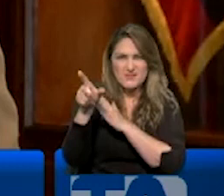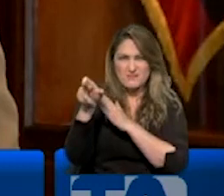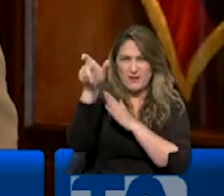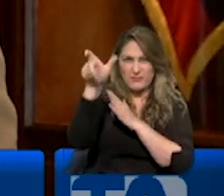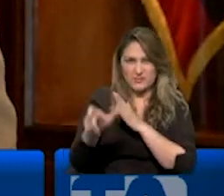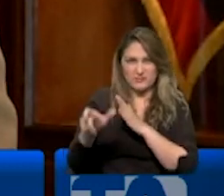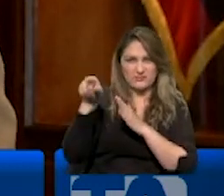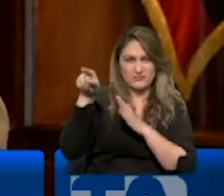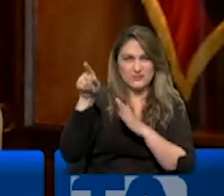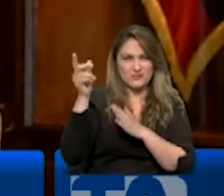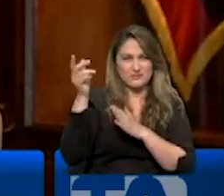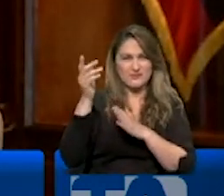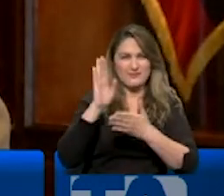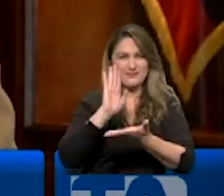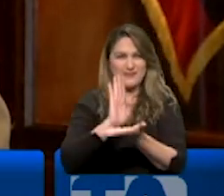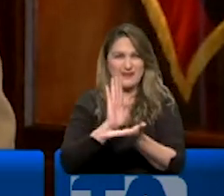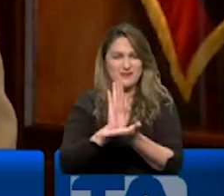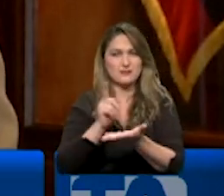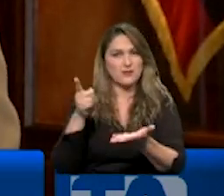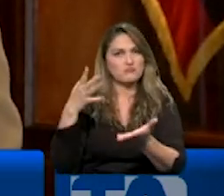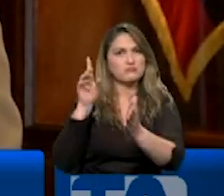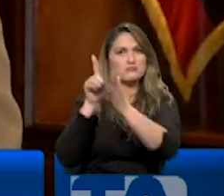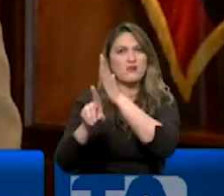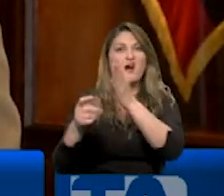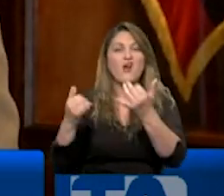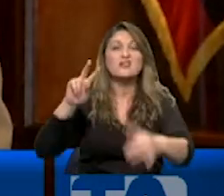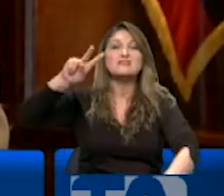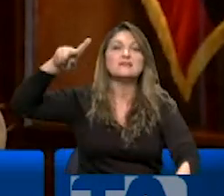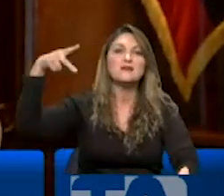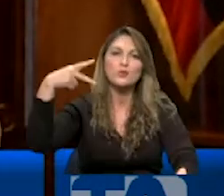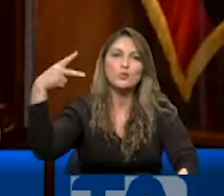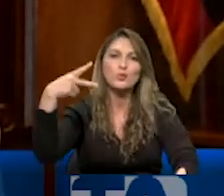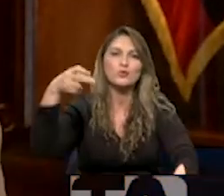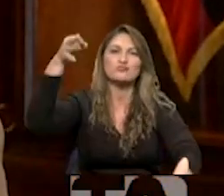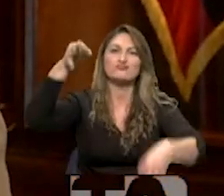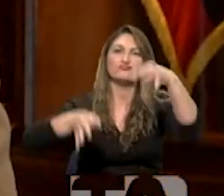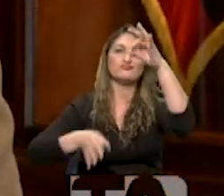37 firmas de apoyo. Ahora el Consejo de la Administración Legislativa